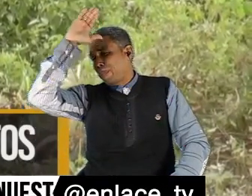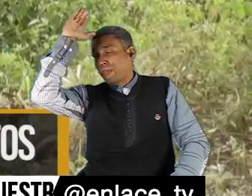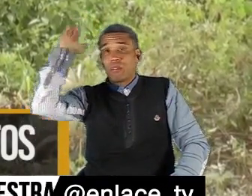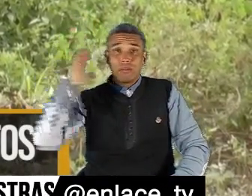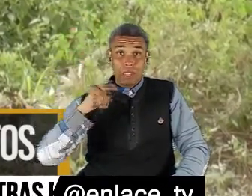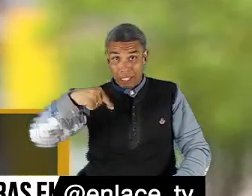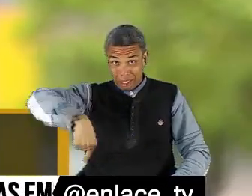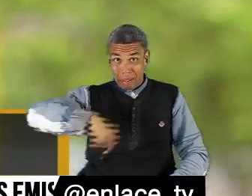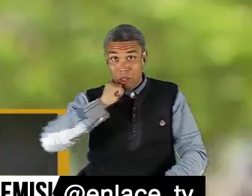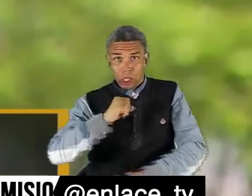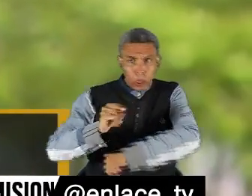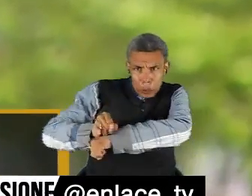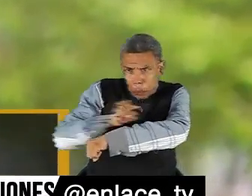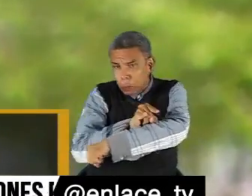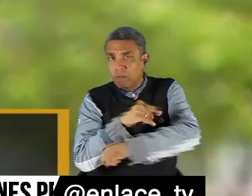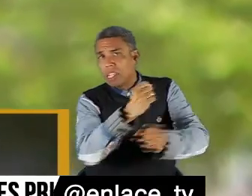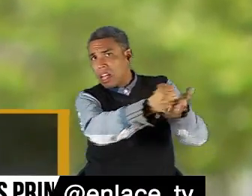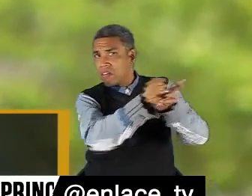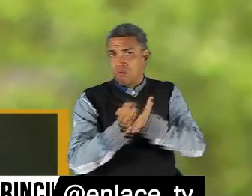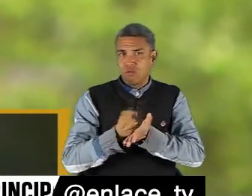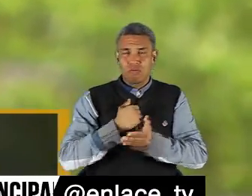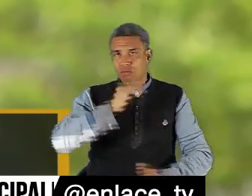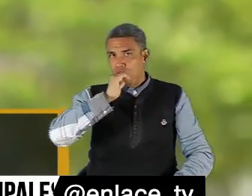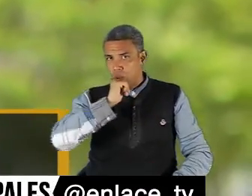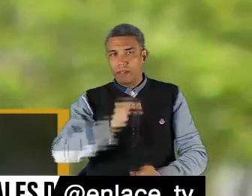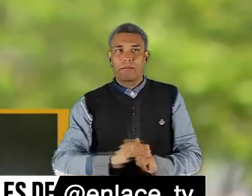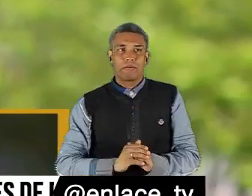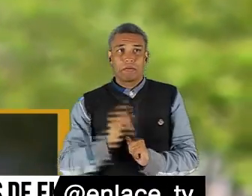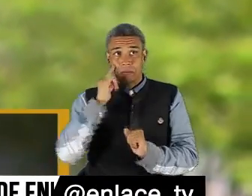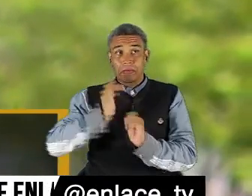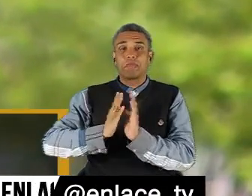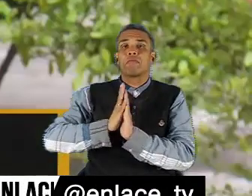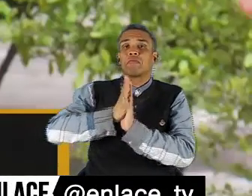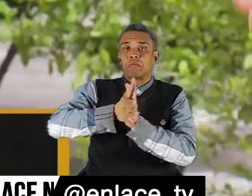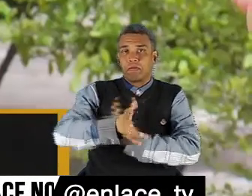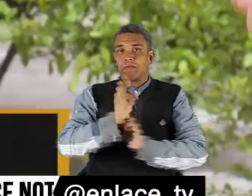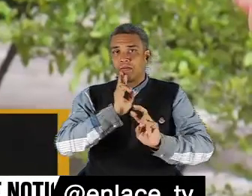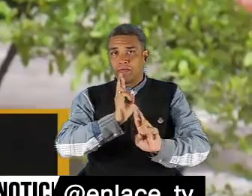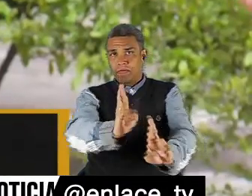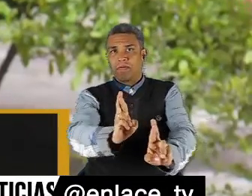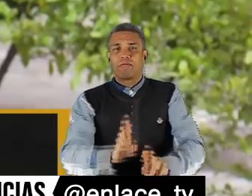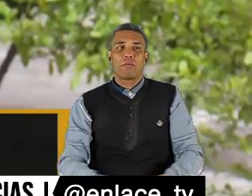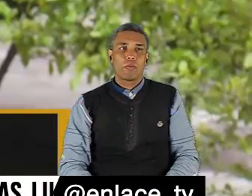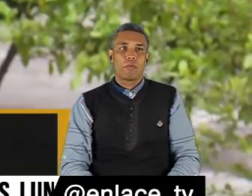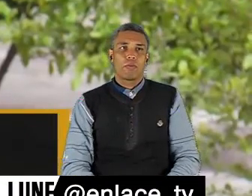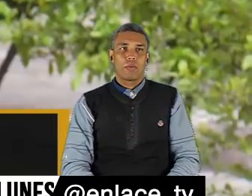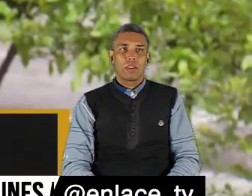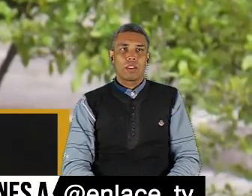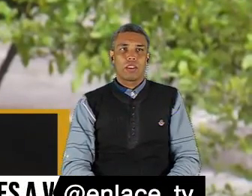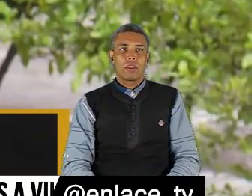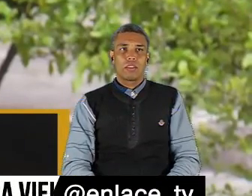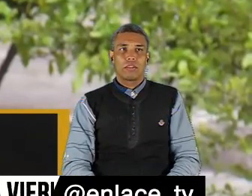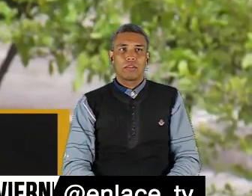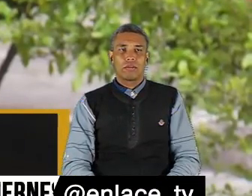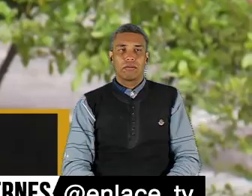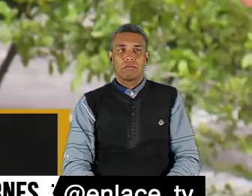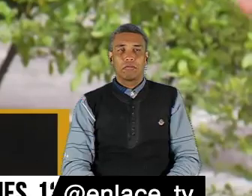no hace presencia acá. Por esa inquietud, la policía del Magdalena Medio respondió. Pues vamos a hacer las